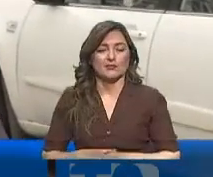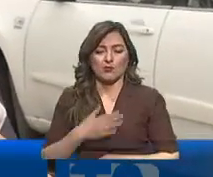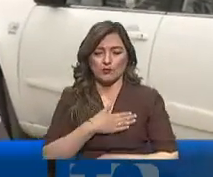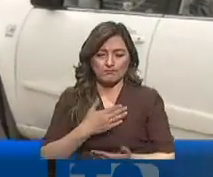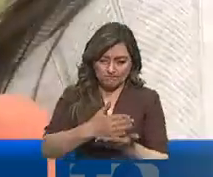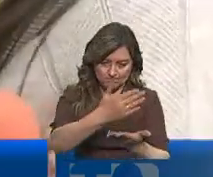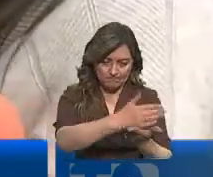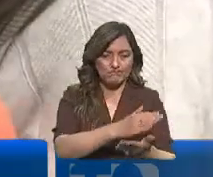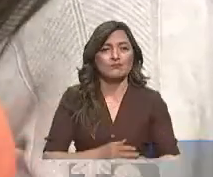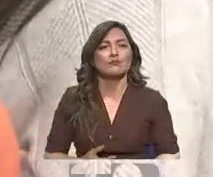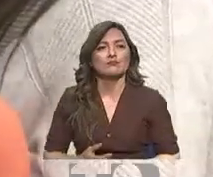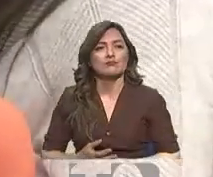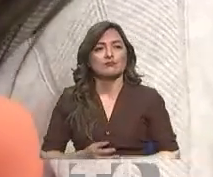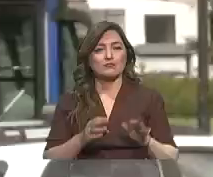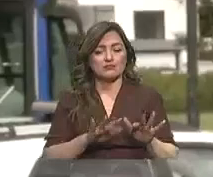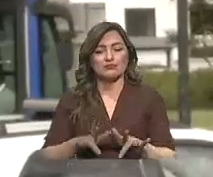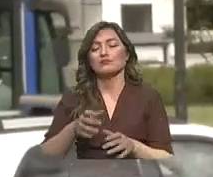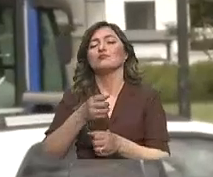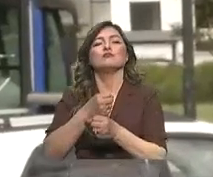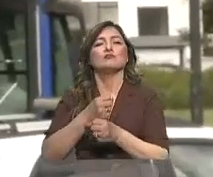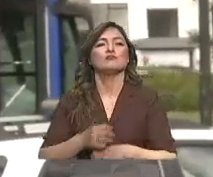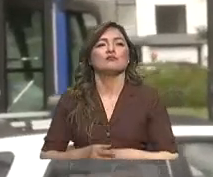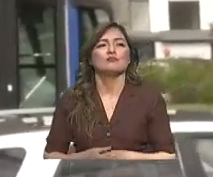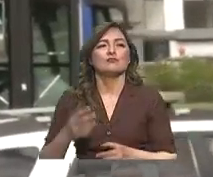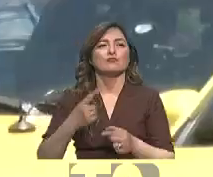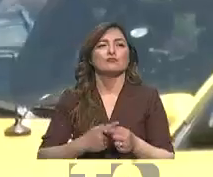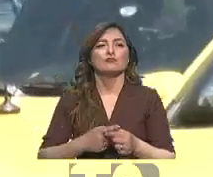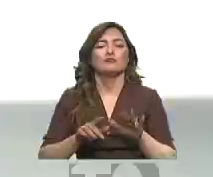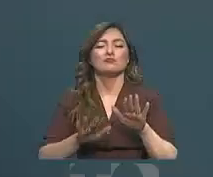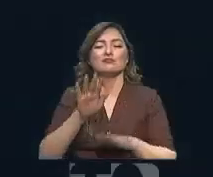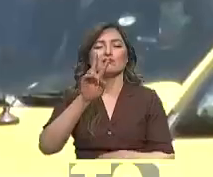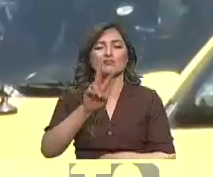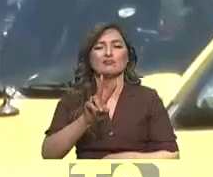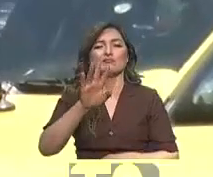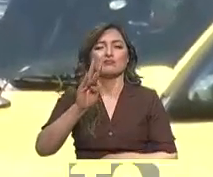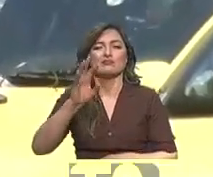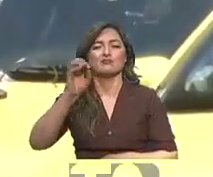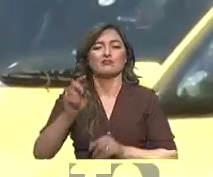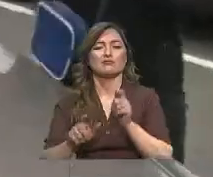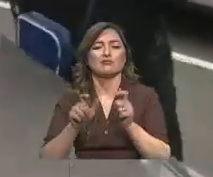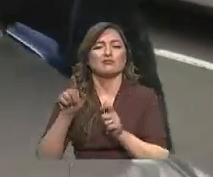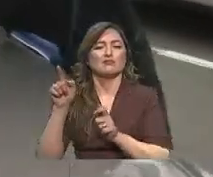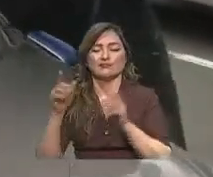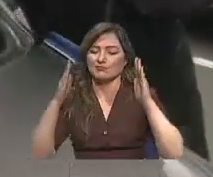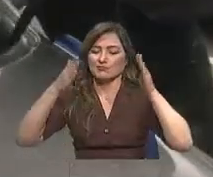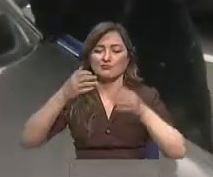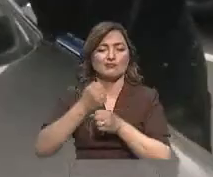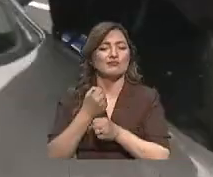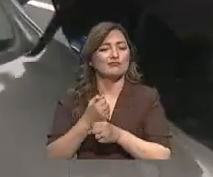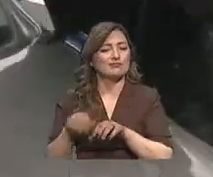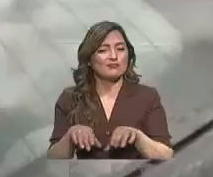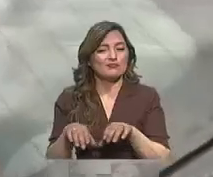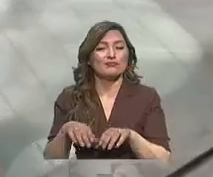retiran del espacio público según la secretaria de seguridad en quito hay alrededor de 270 personas que se dedican a esta actividad